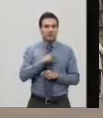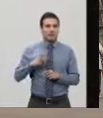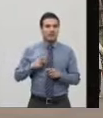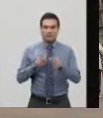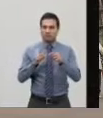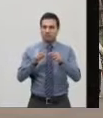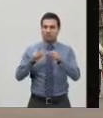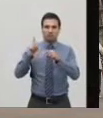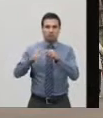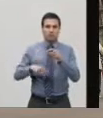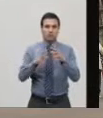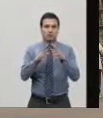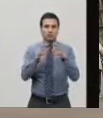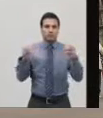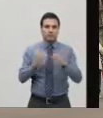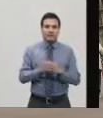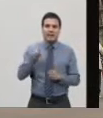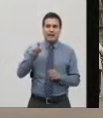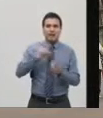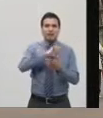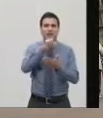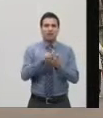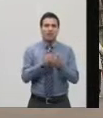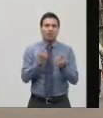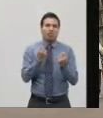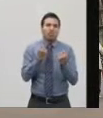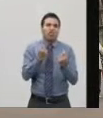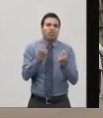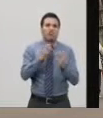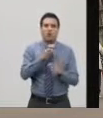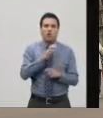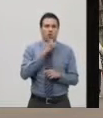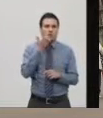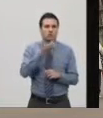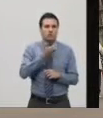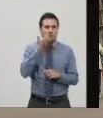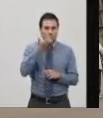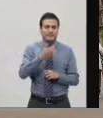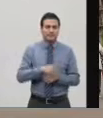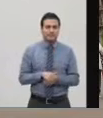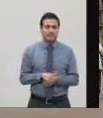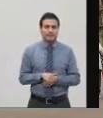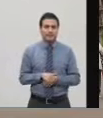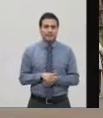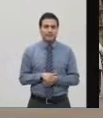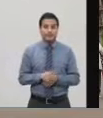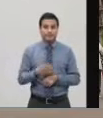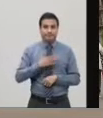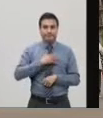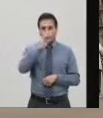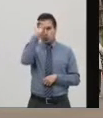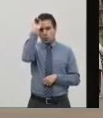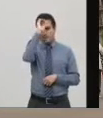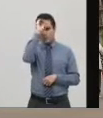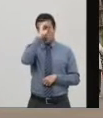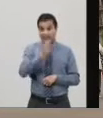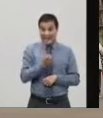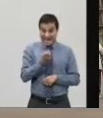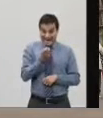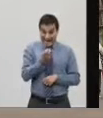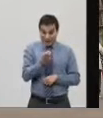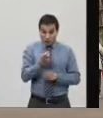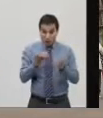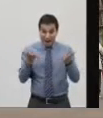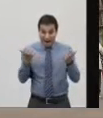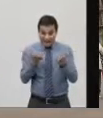constantes violaciones a la ley y sus consecuencias en los procesos electorales. En nuestro concepto, este tipo de conductas que violentan